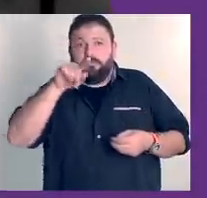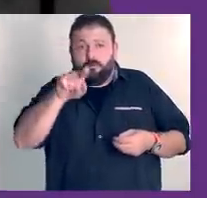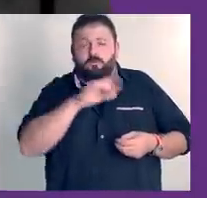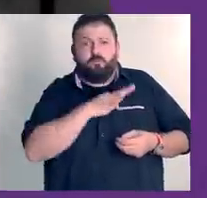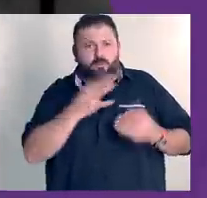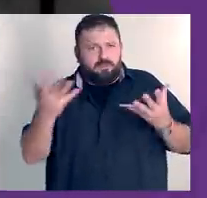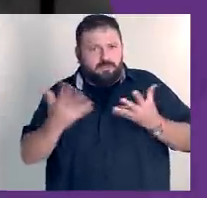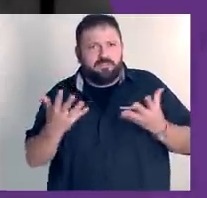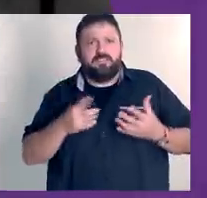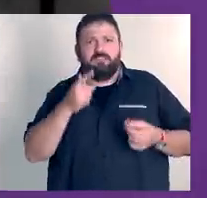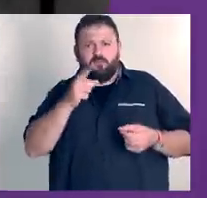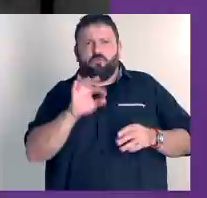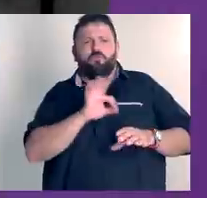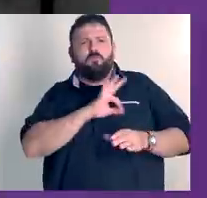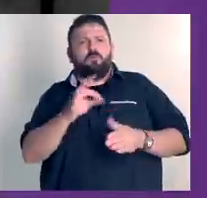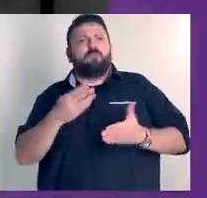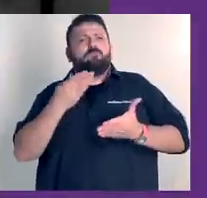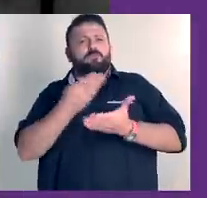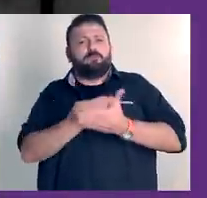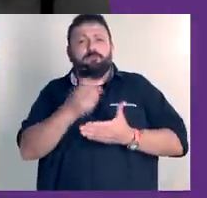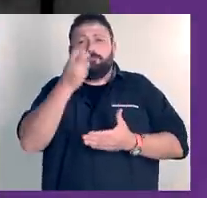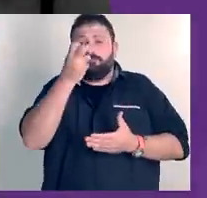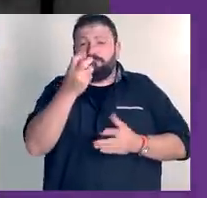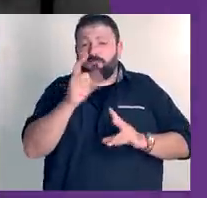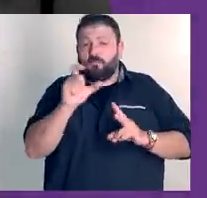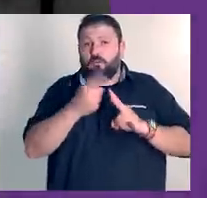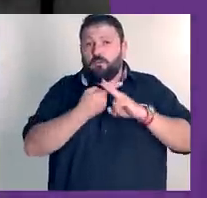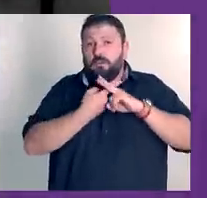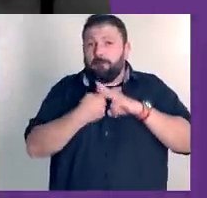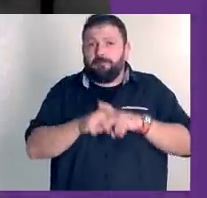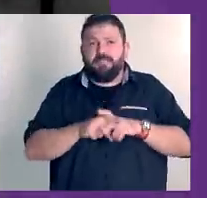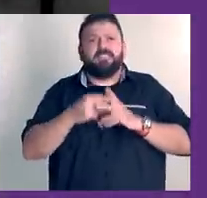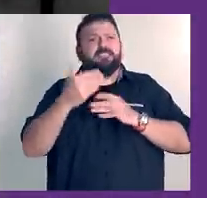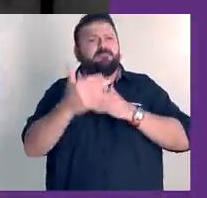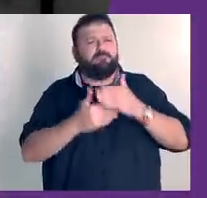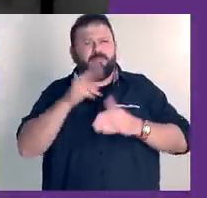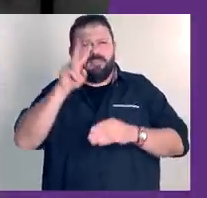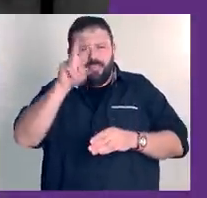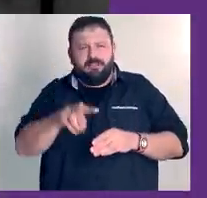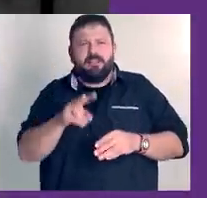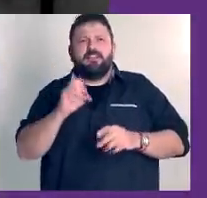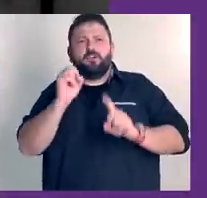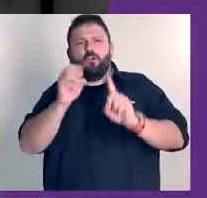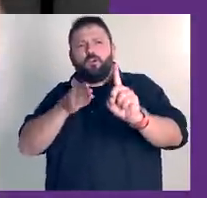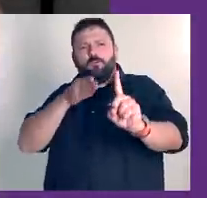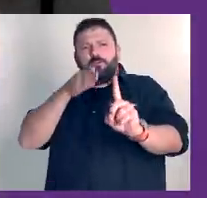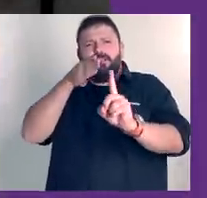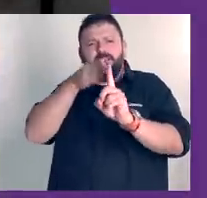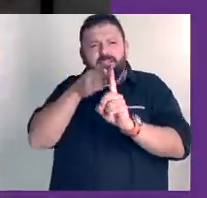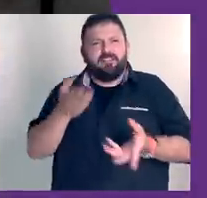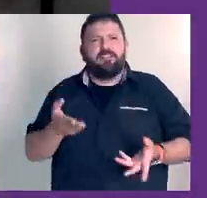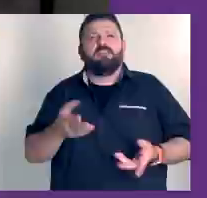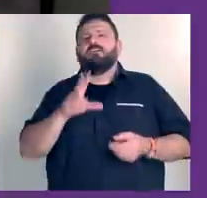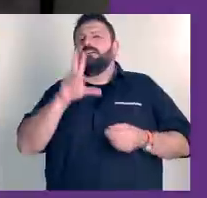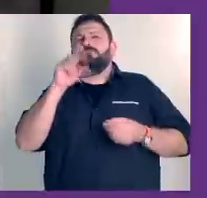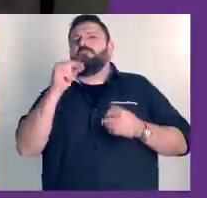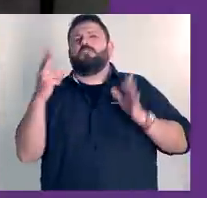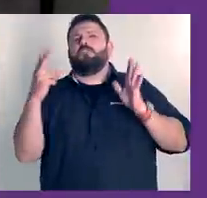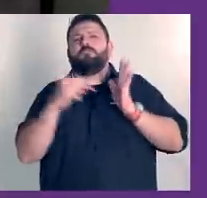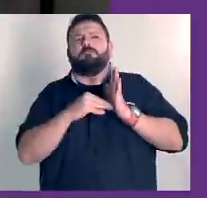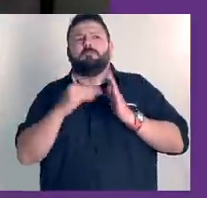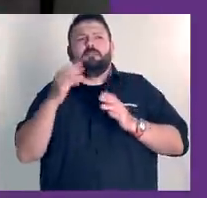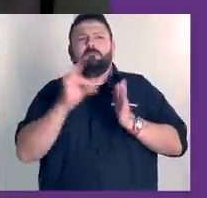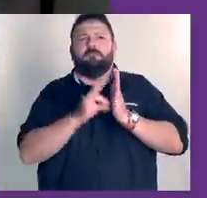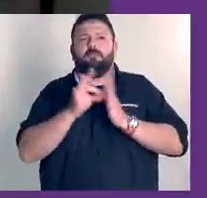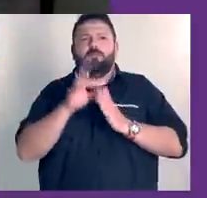propusiste, es increíble. Así que desde que empieces, empieza con un objetivo, no nada más de decir 2,000 puntos de grupo el primer mes